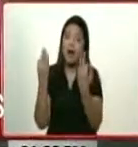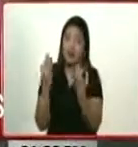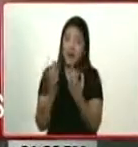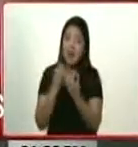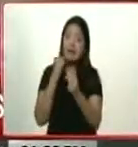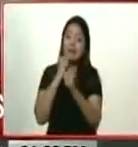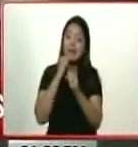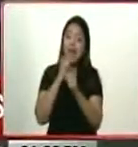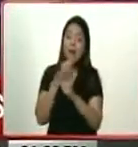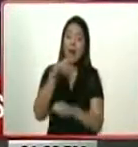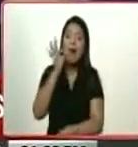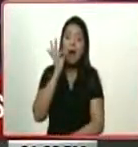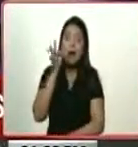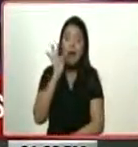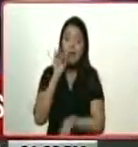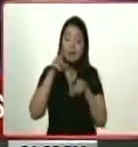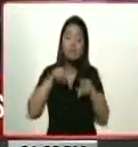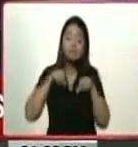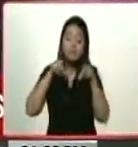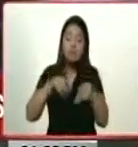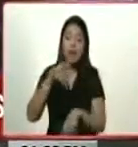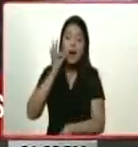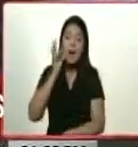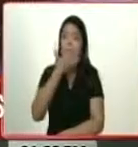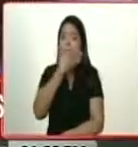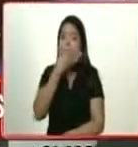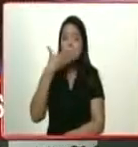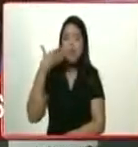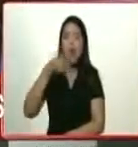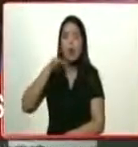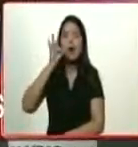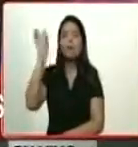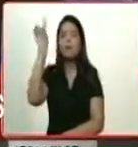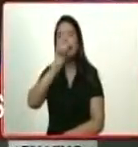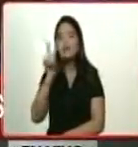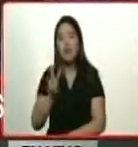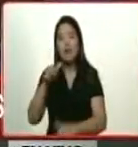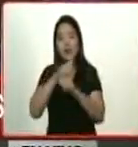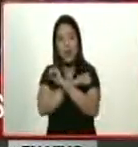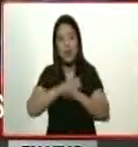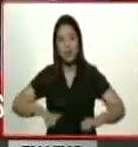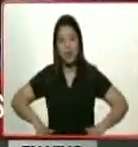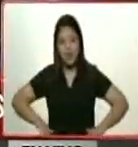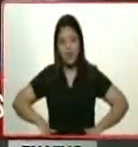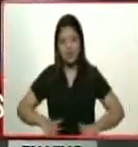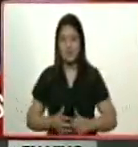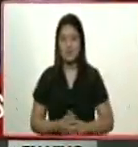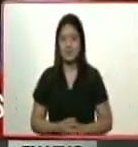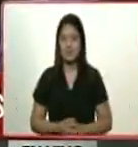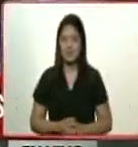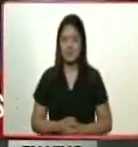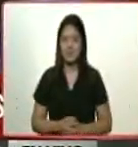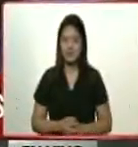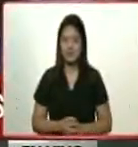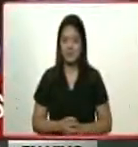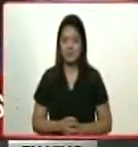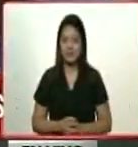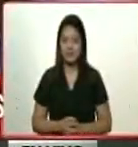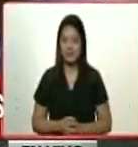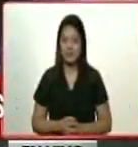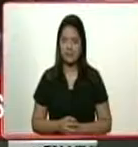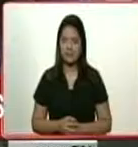que nos queda por hacer. Y decíamos, son 57 mil productores a nivel nacional, 12 mil productores acá. Estamos hablando